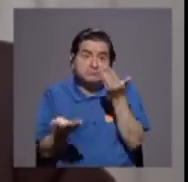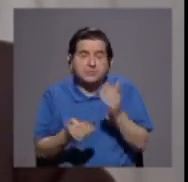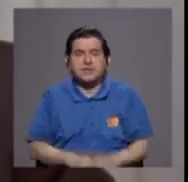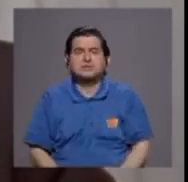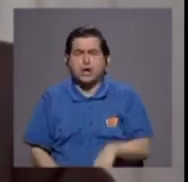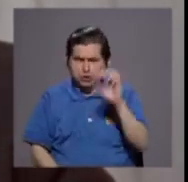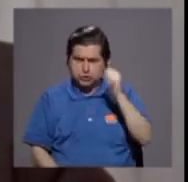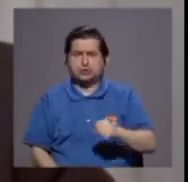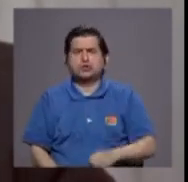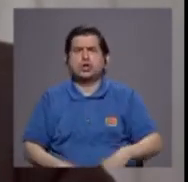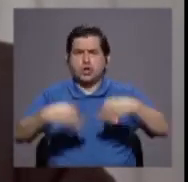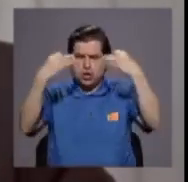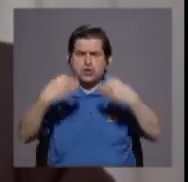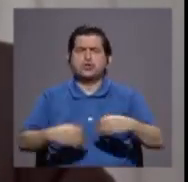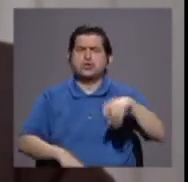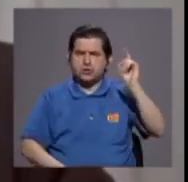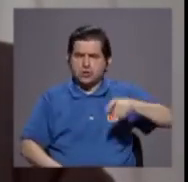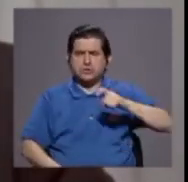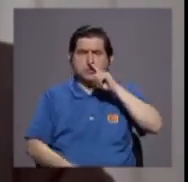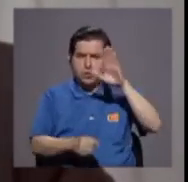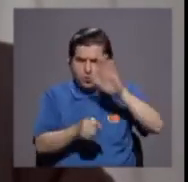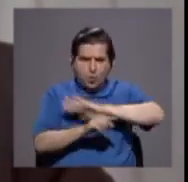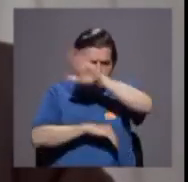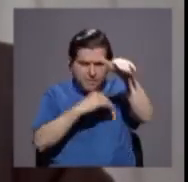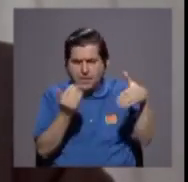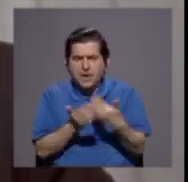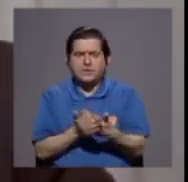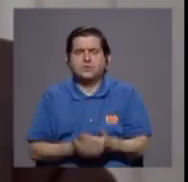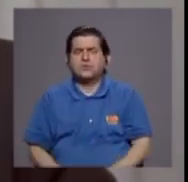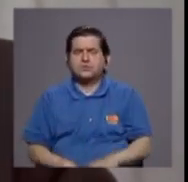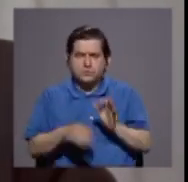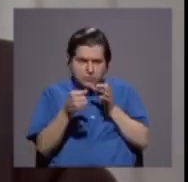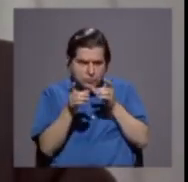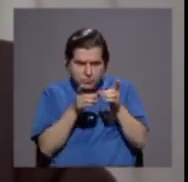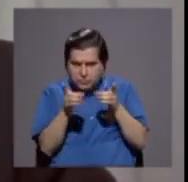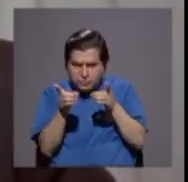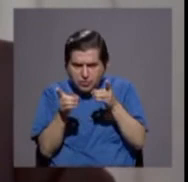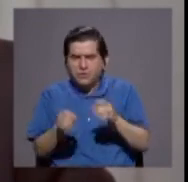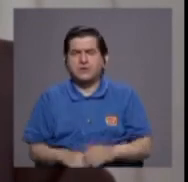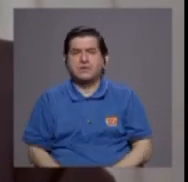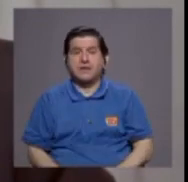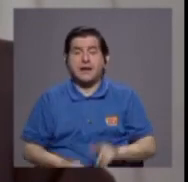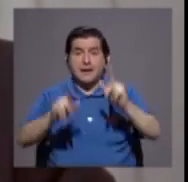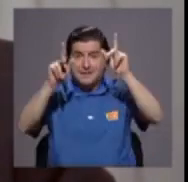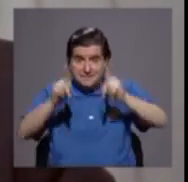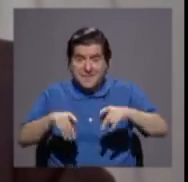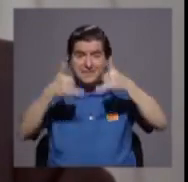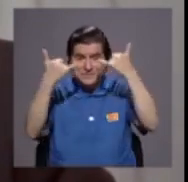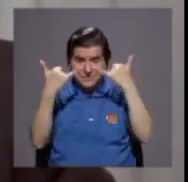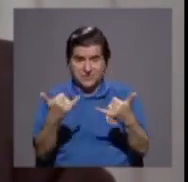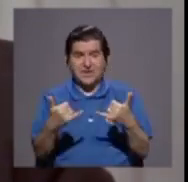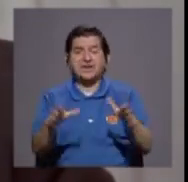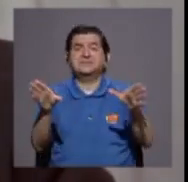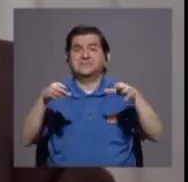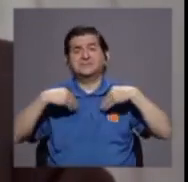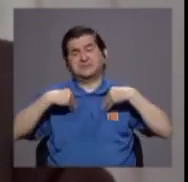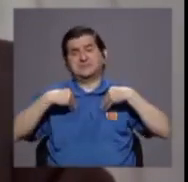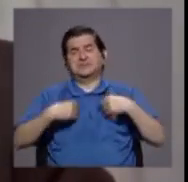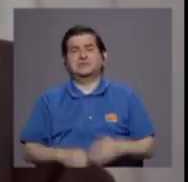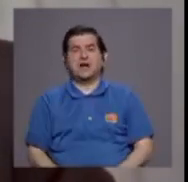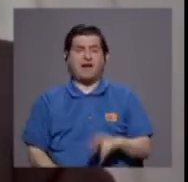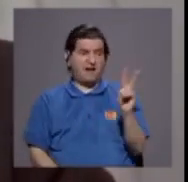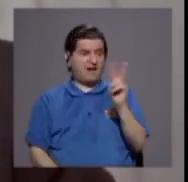las medidas necesarias y acatando todas las indicaciones, la gente ha logrado aceptar que el